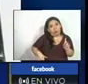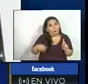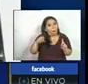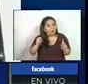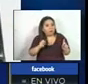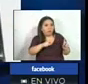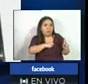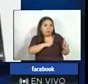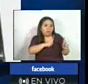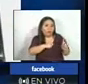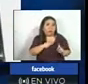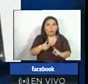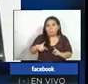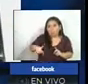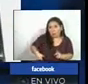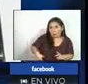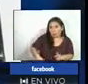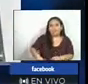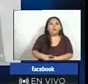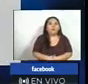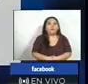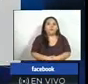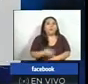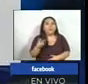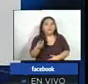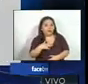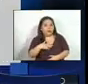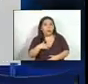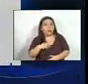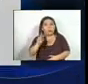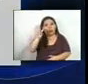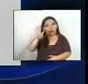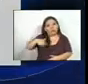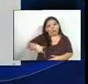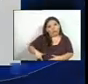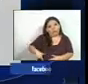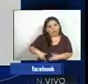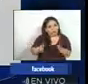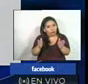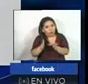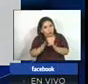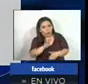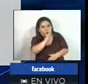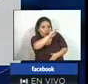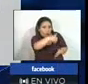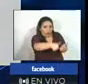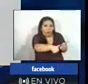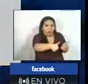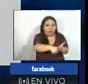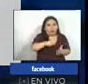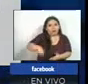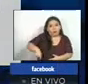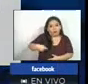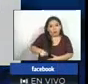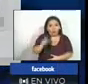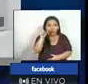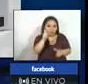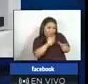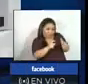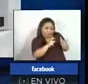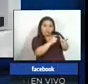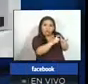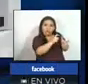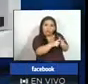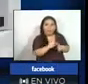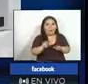irresponsable de armas de fuego. Además, se le incaptaron dos armas de fuego tipo pistolas, propiedad de la comuna, dos cargadores y 26